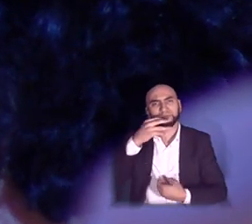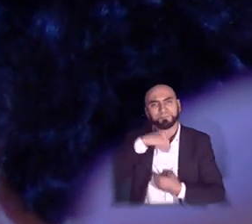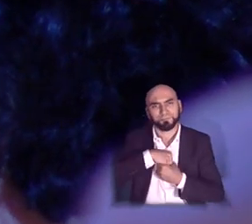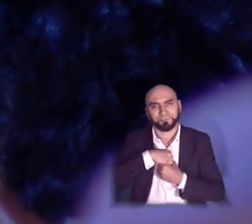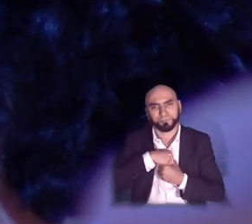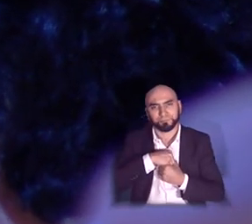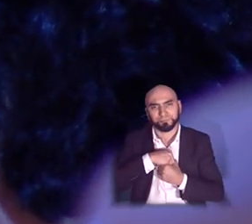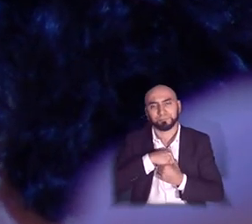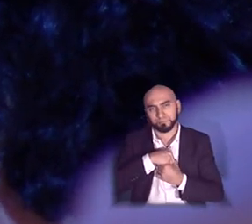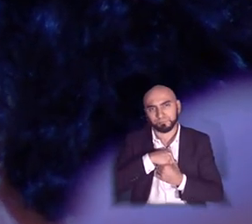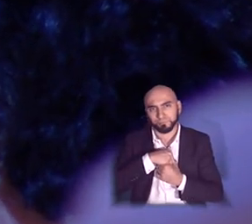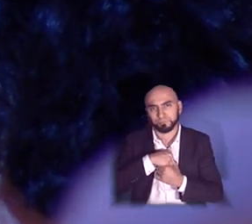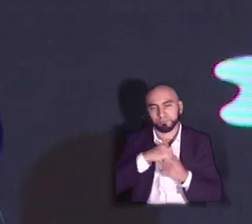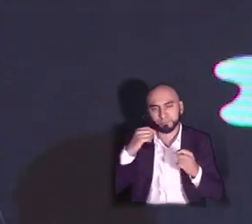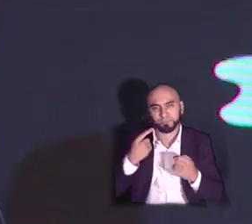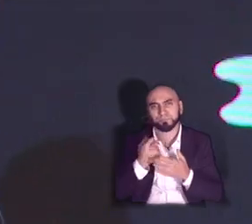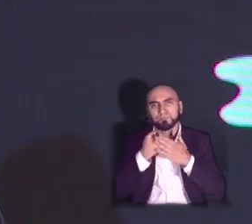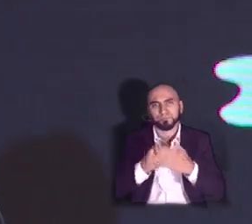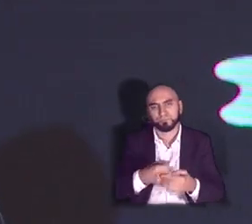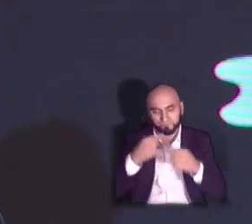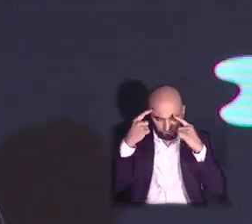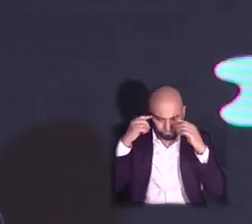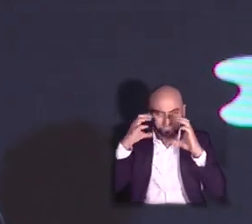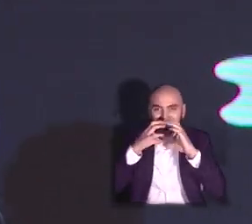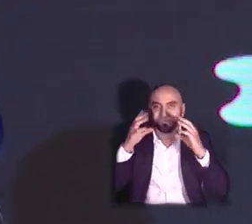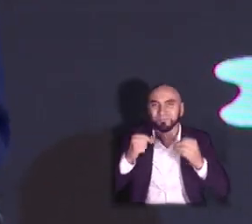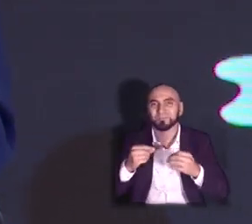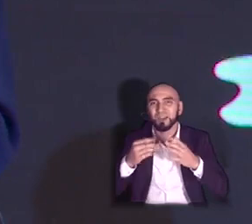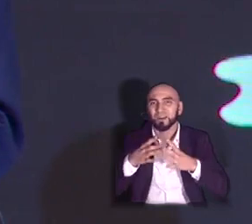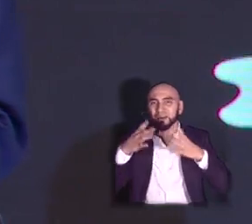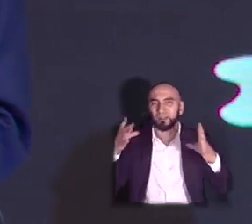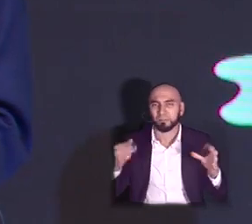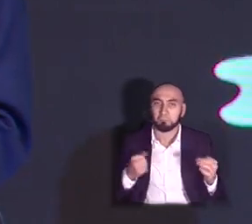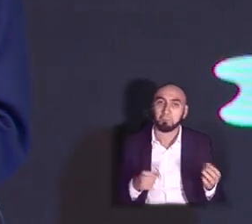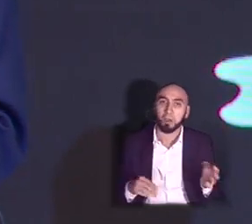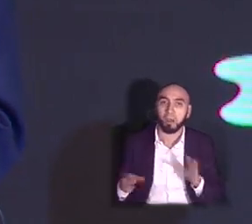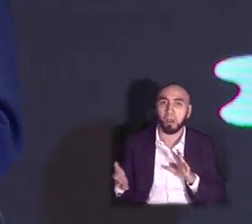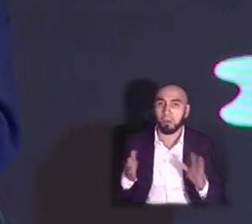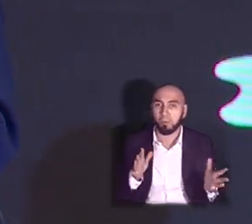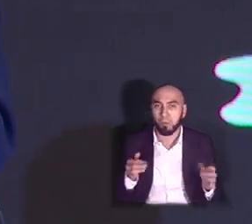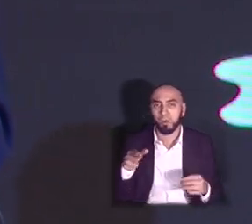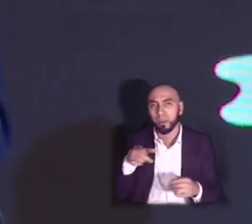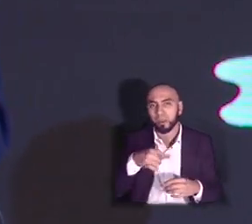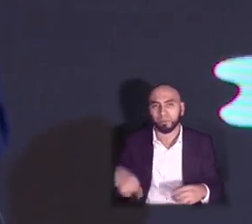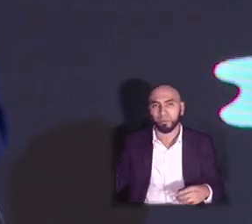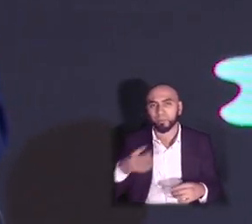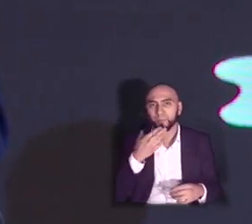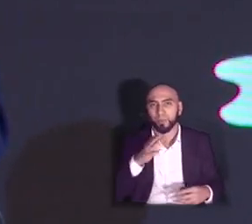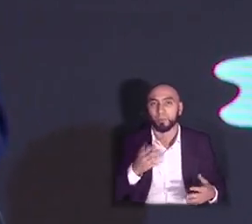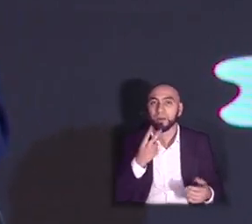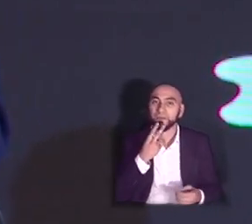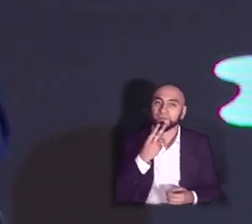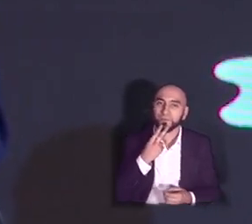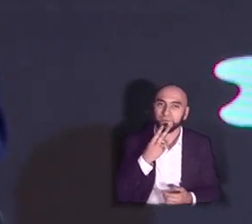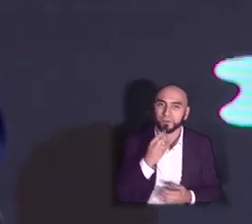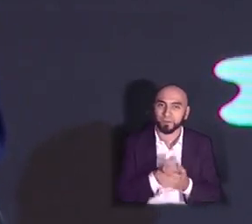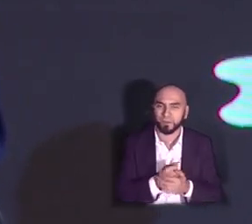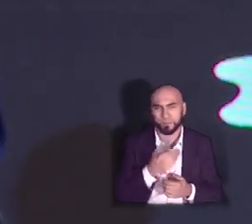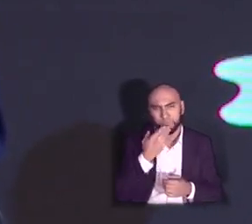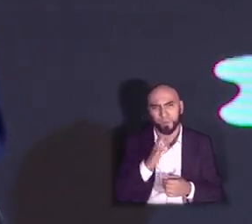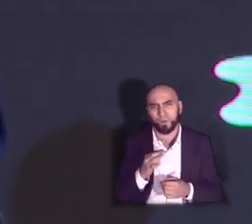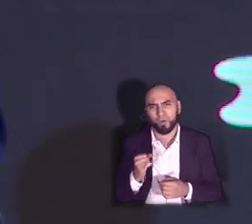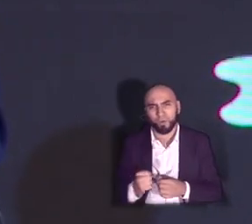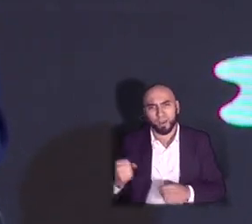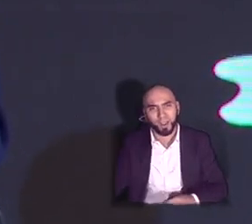de cerebros más grandes. Quizás ellas eran mejores para sobrevivir, quizás eran mejores cazadores y quizás